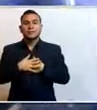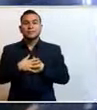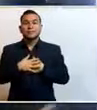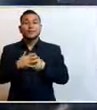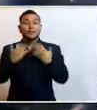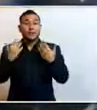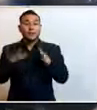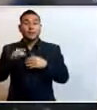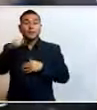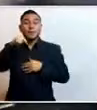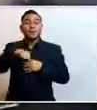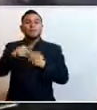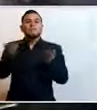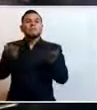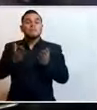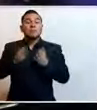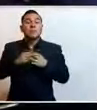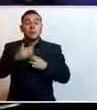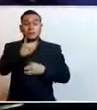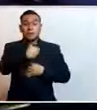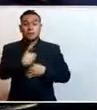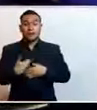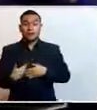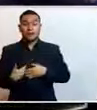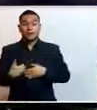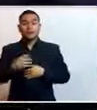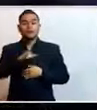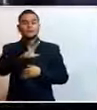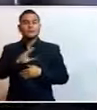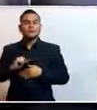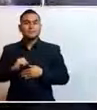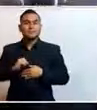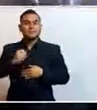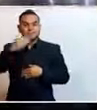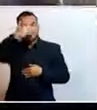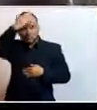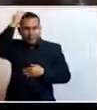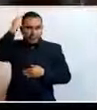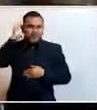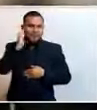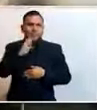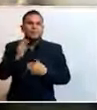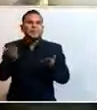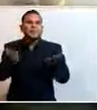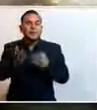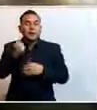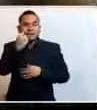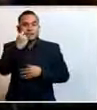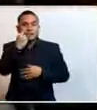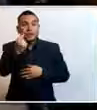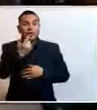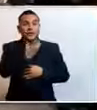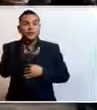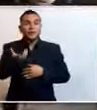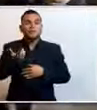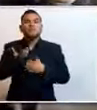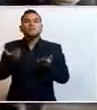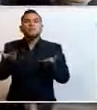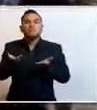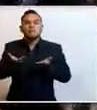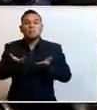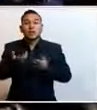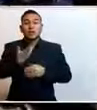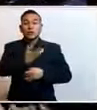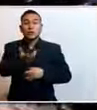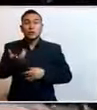Ya que en esta ocasión el señor presidente de la República, Nayib Bukele, está presenciando en este momento